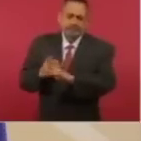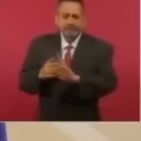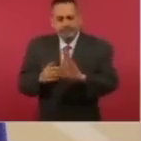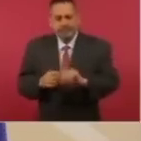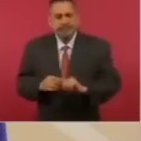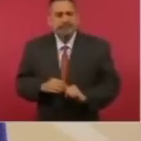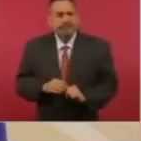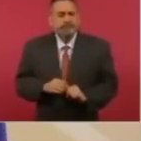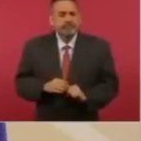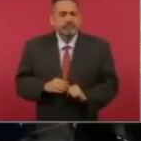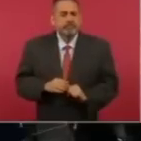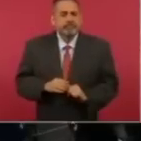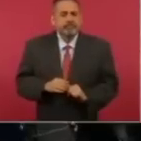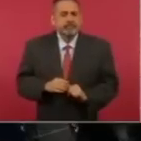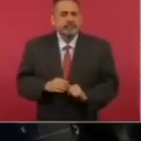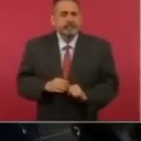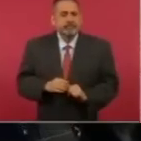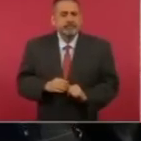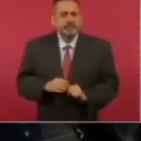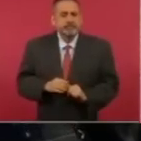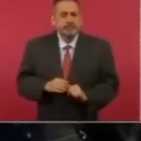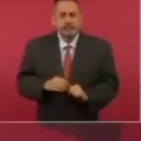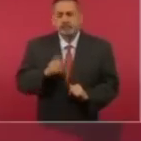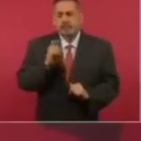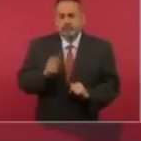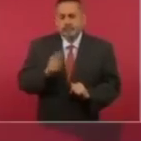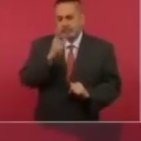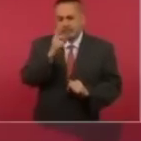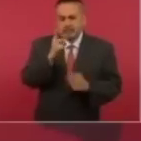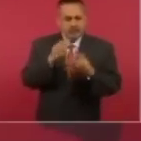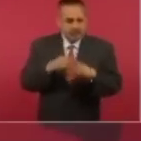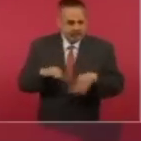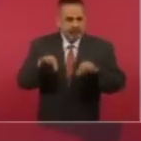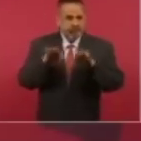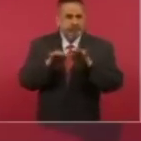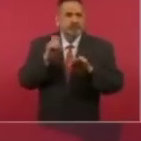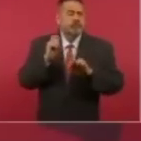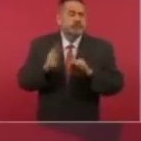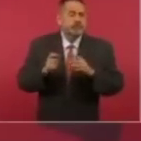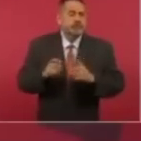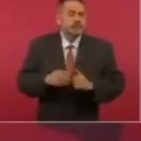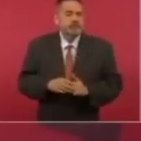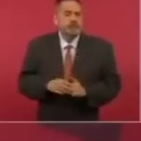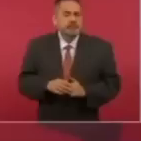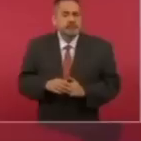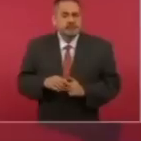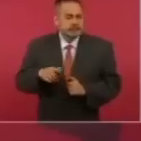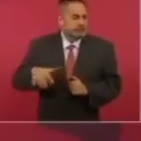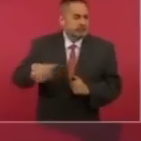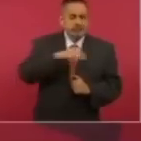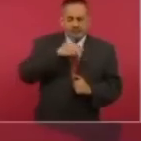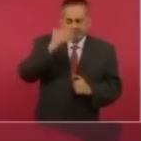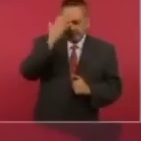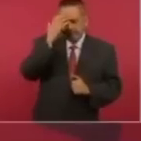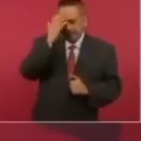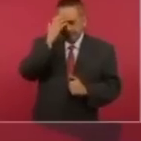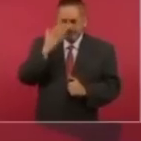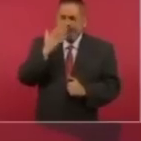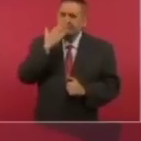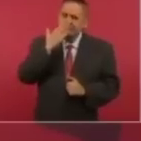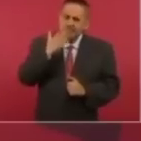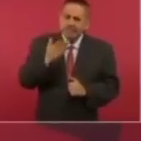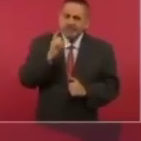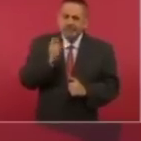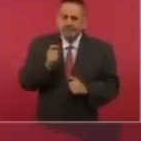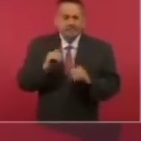Y bueno pues así Esto es lo que salió a decir el presidente Andrés Manuel López Obrador que cómo es tanto tu amor a México cómo es que